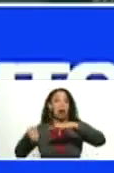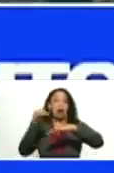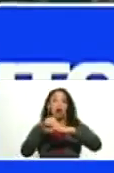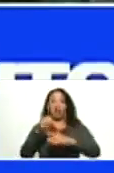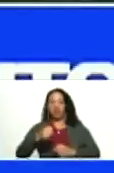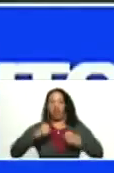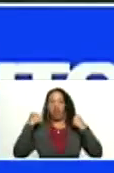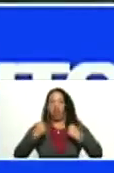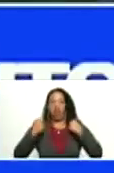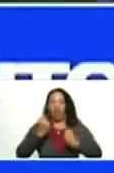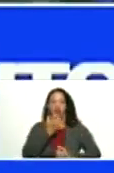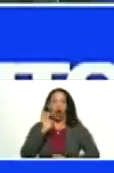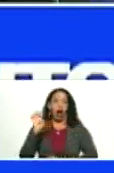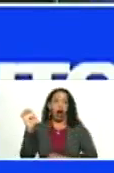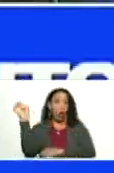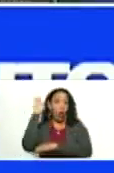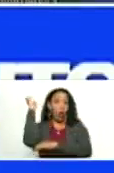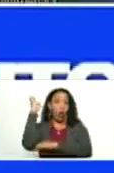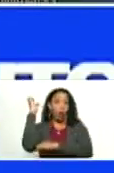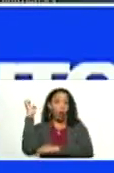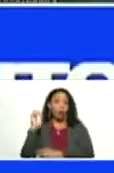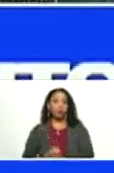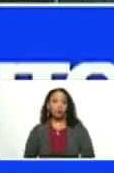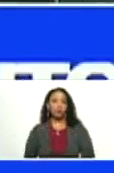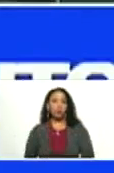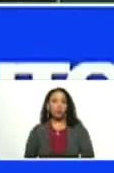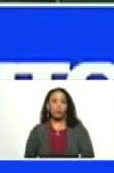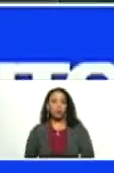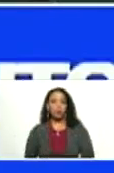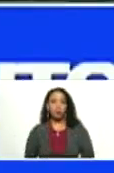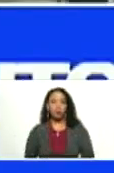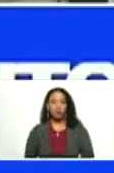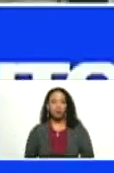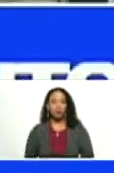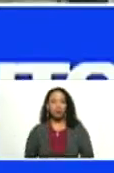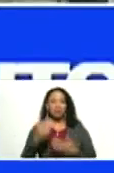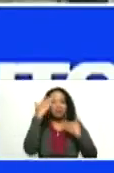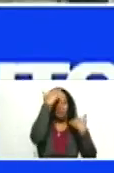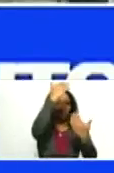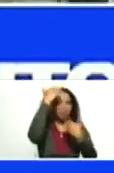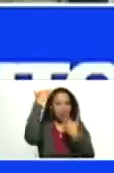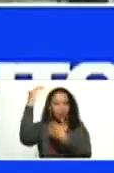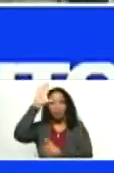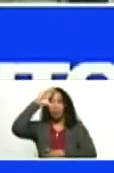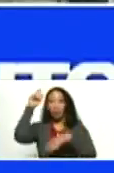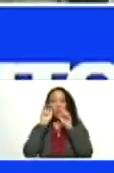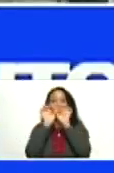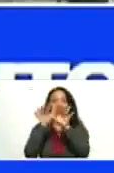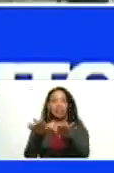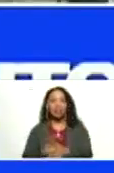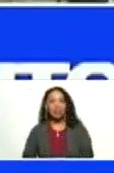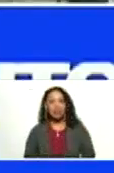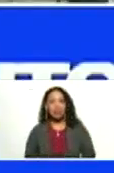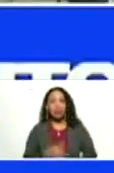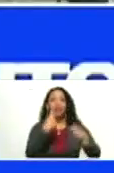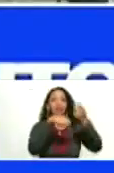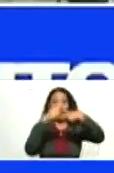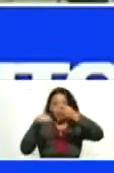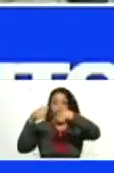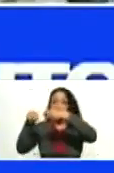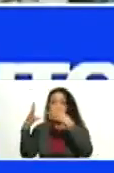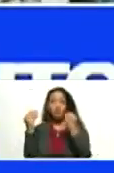arrogancia europea. Nunca lo podrán entender. Bueno, seguimos, ellos Terán, hacen campaña y saludos, incluso, que Dios me lo bendiga. Que vendan campaña. Mucho, que vendan mucho, que